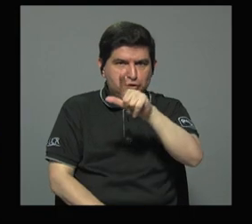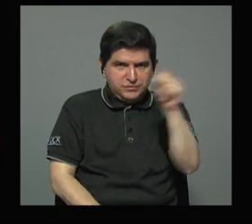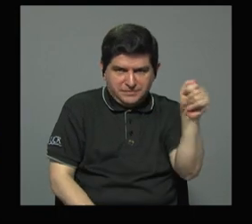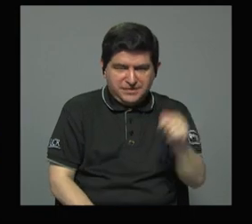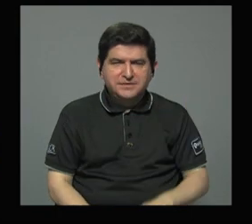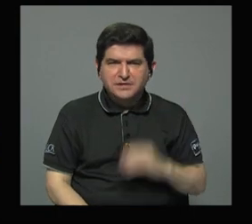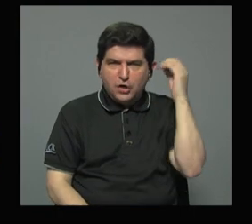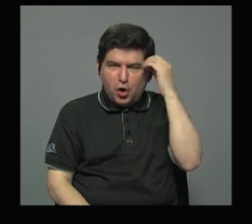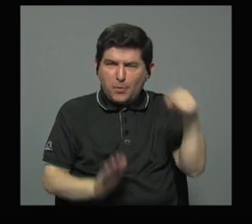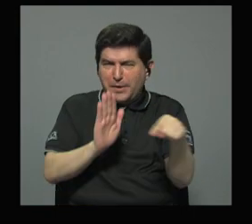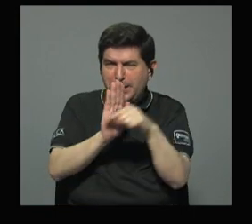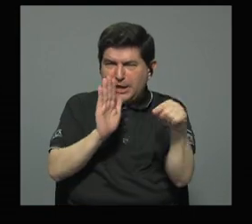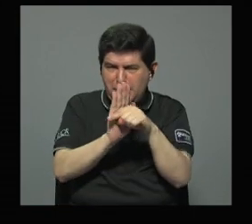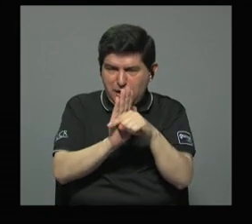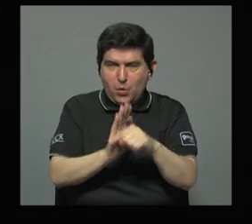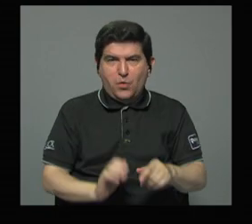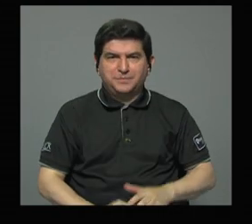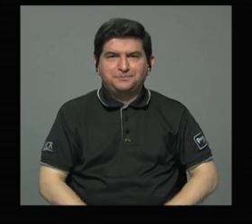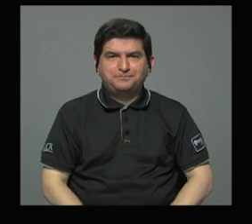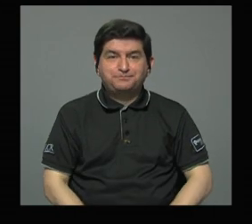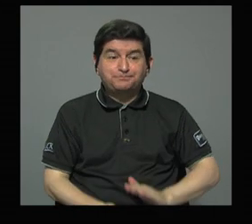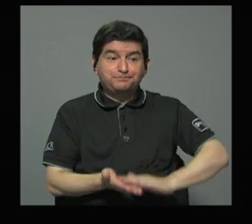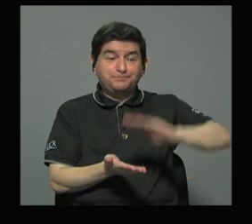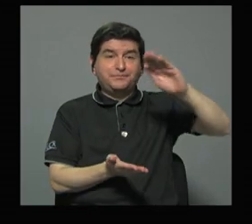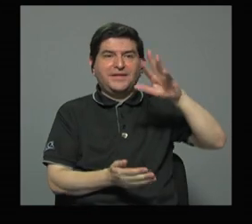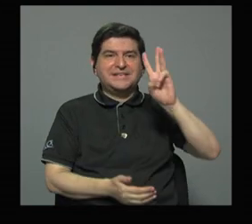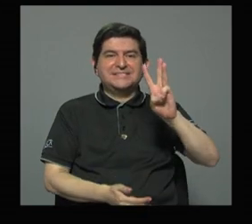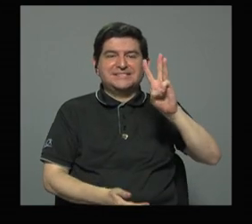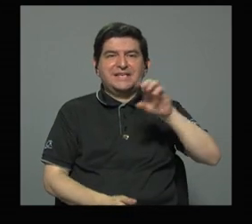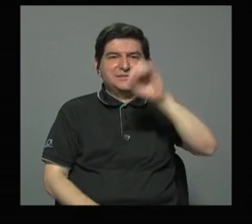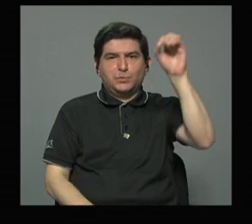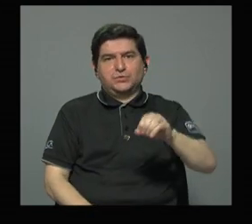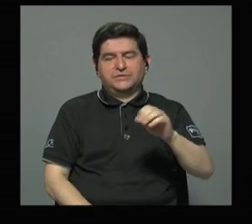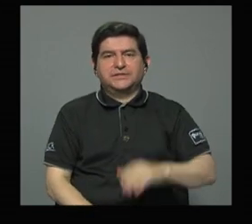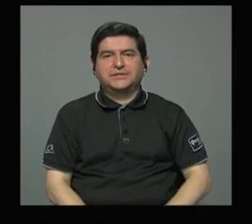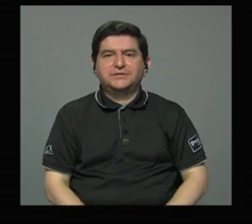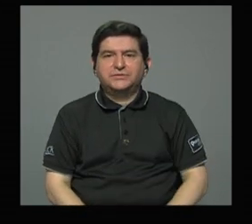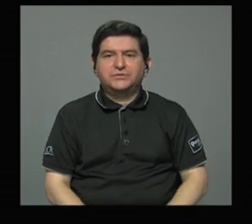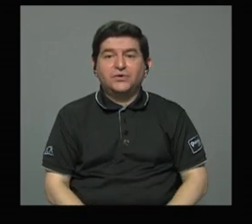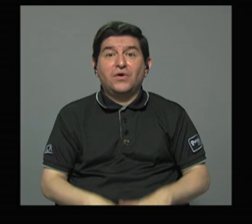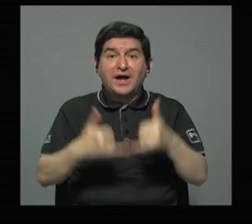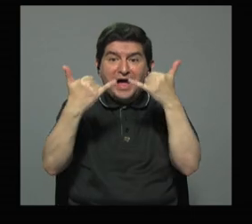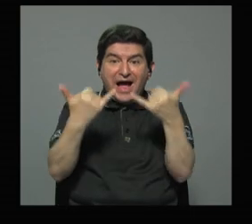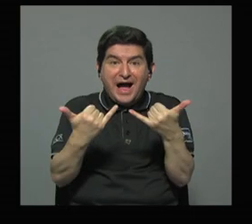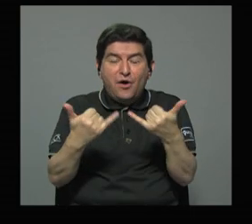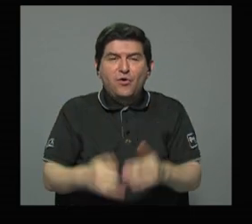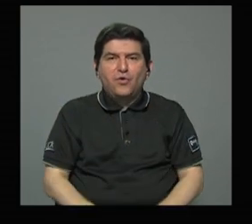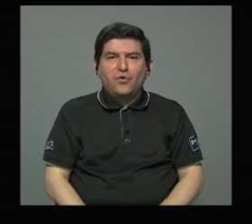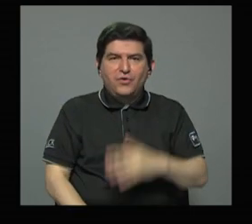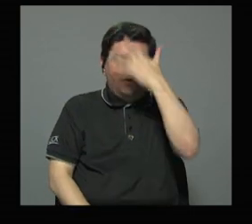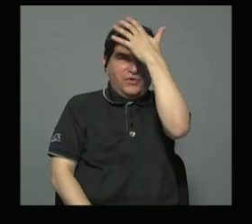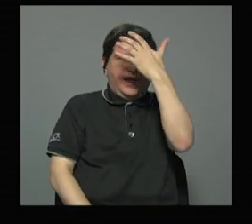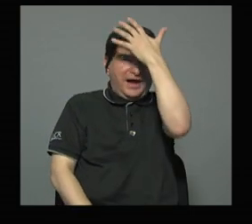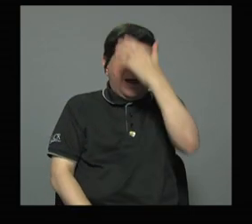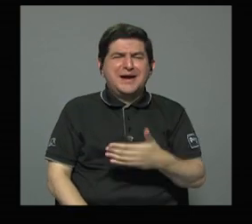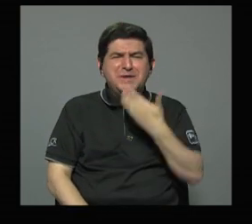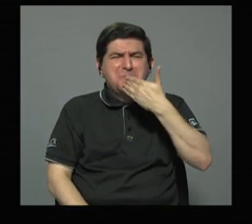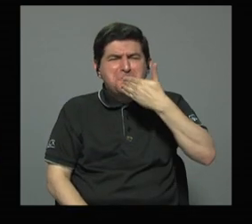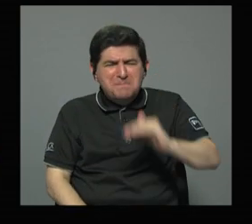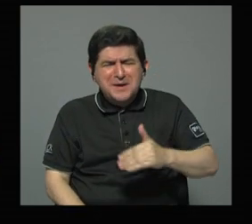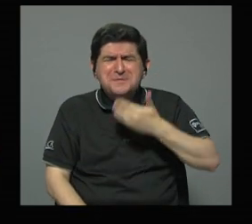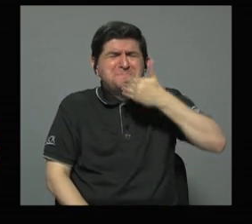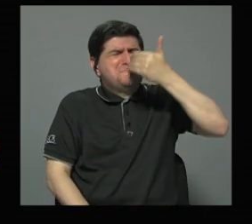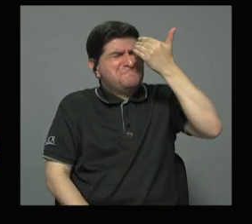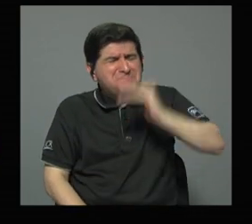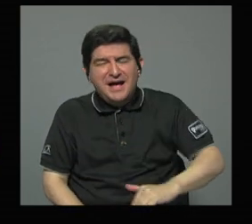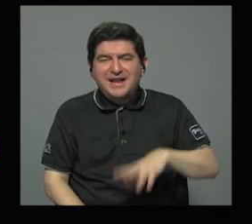Las opiniones negativas, por su parte, aumentaron en 6 puntos porcentuales, posicionando la gestión de don Carlos como mala o muy mala,